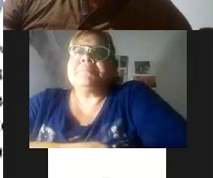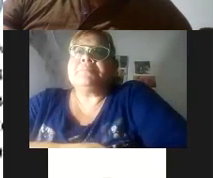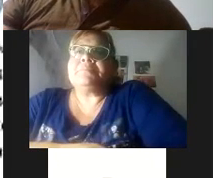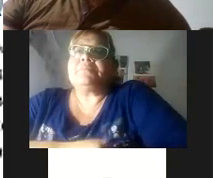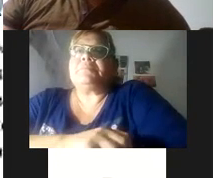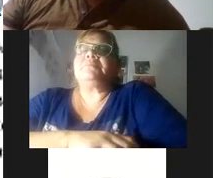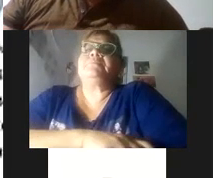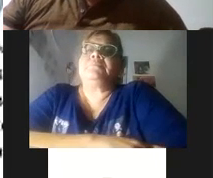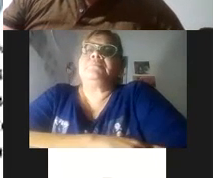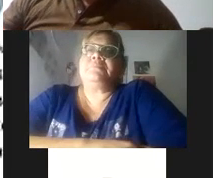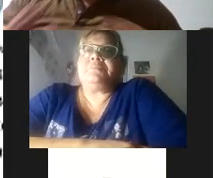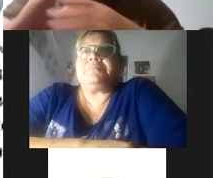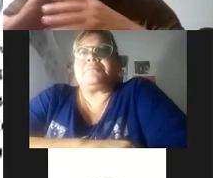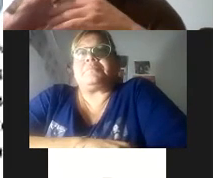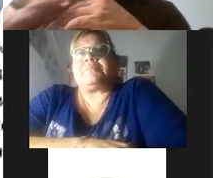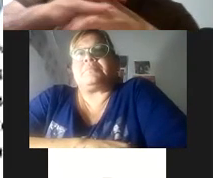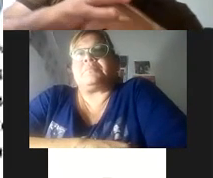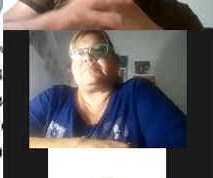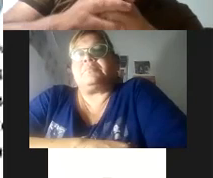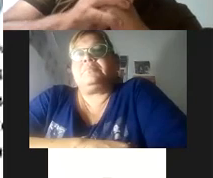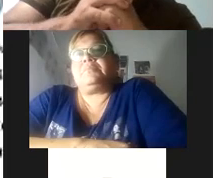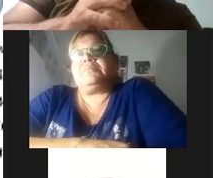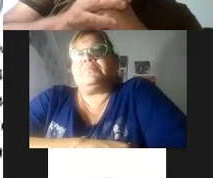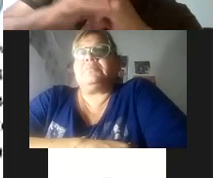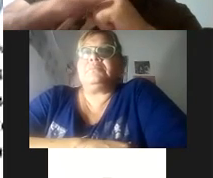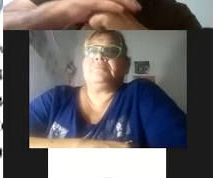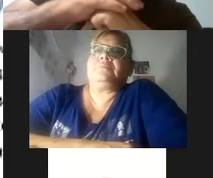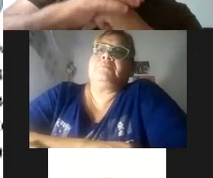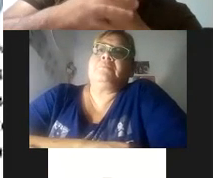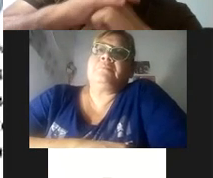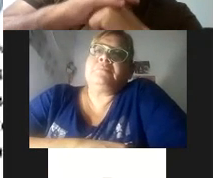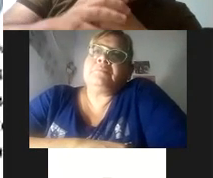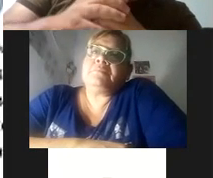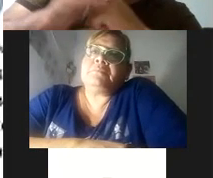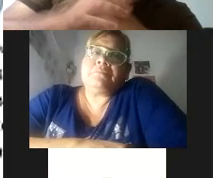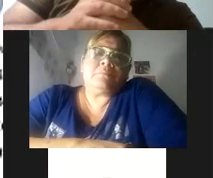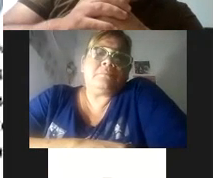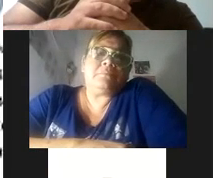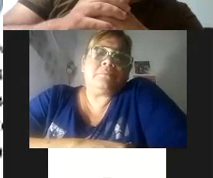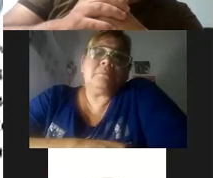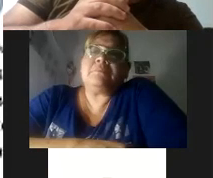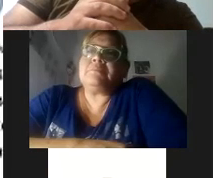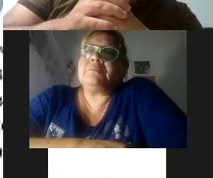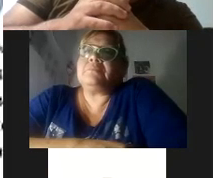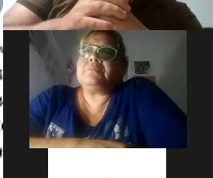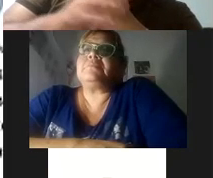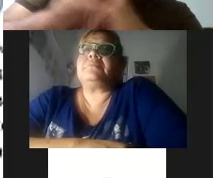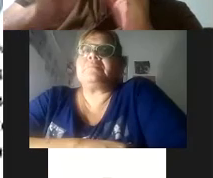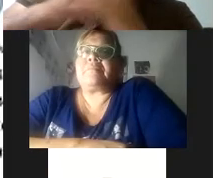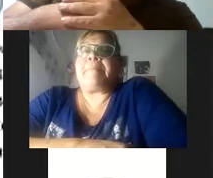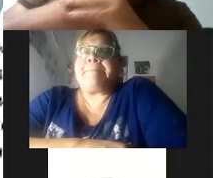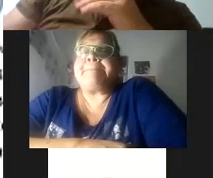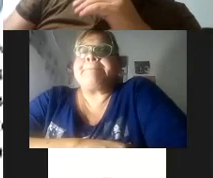cartílago, cartílago hialino, que es una sustancia que le da lisura a esa zona del hueso